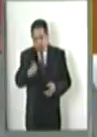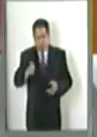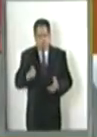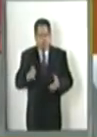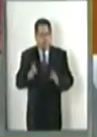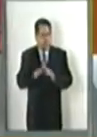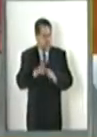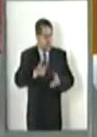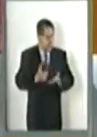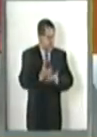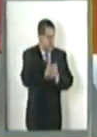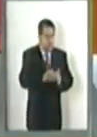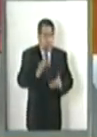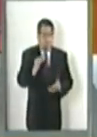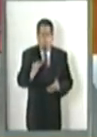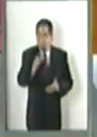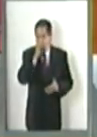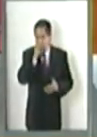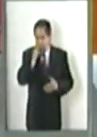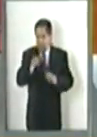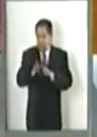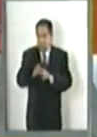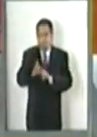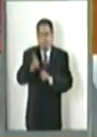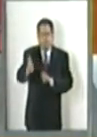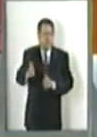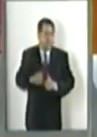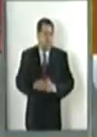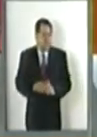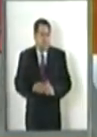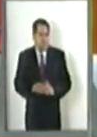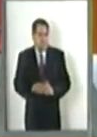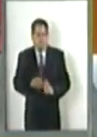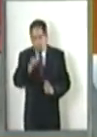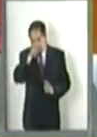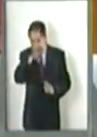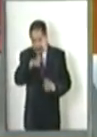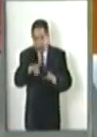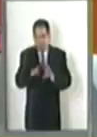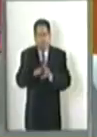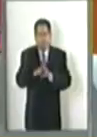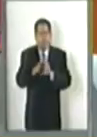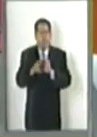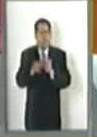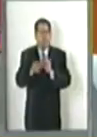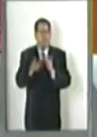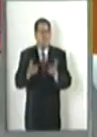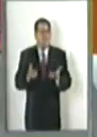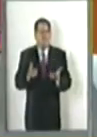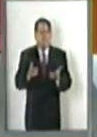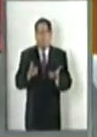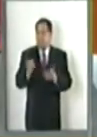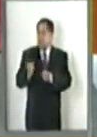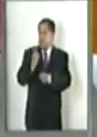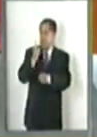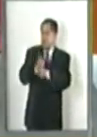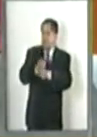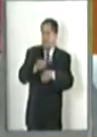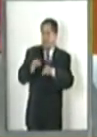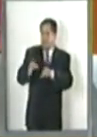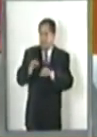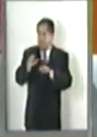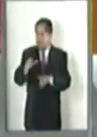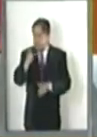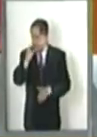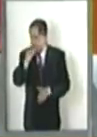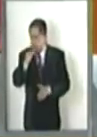menores ingresos. También impactan negativamente en las oportunidades de trabajo de